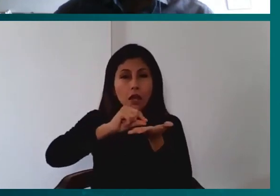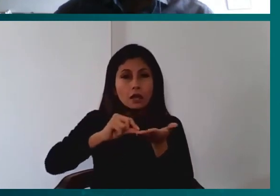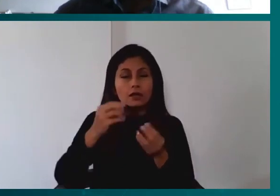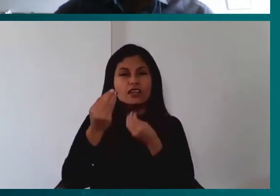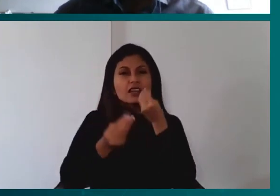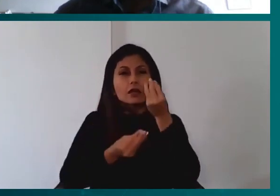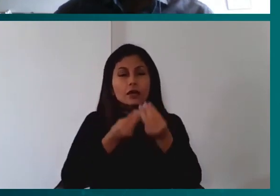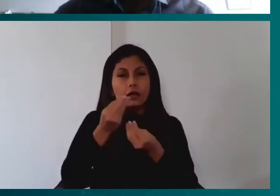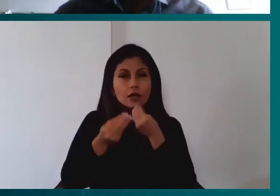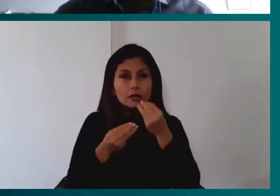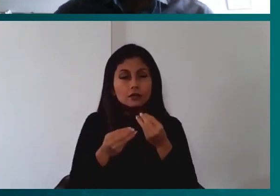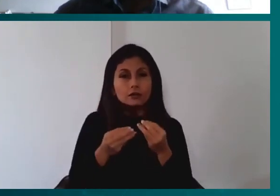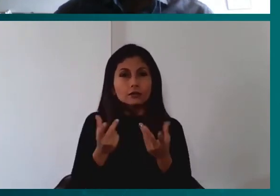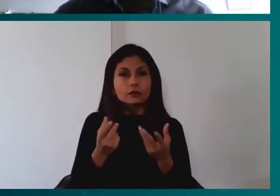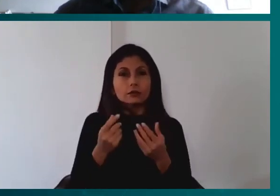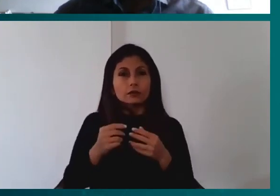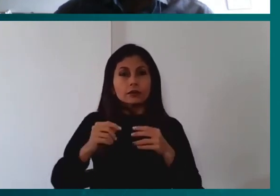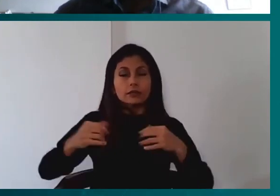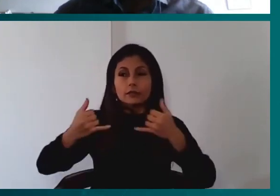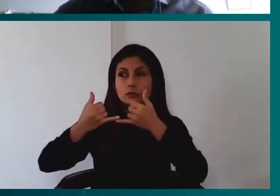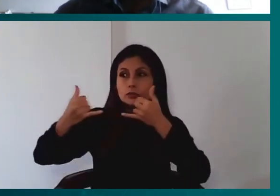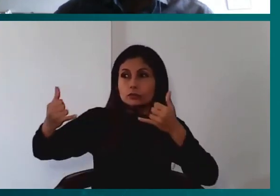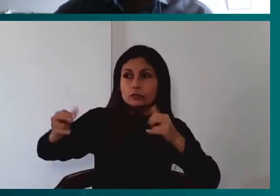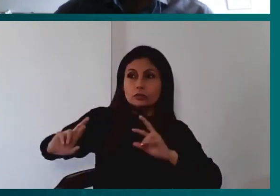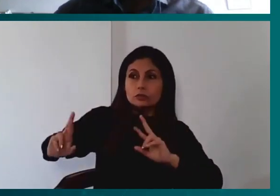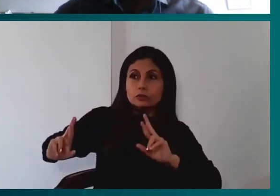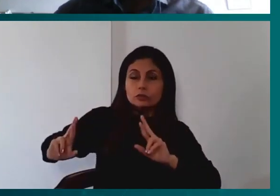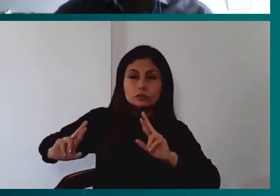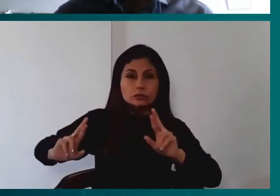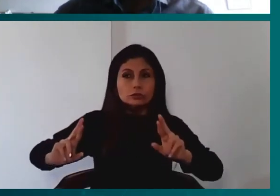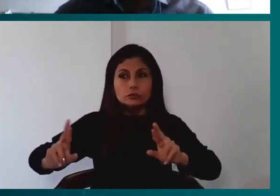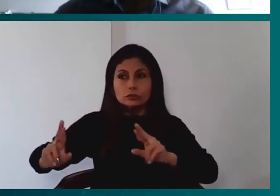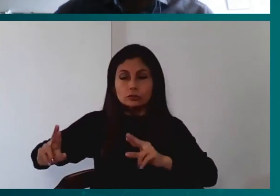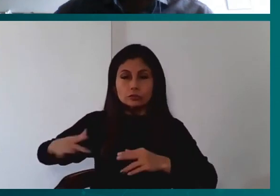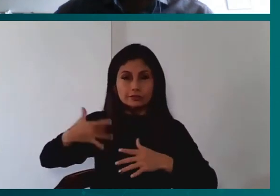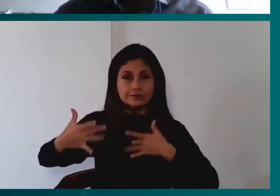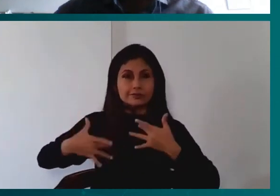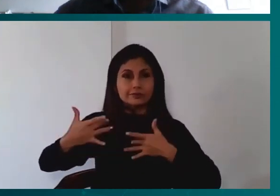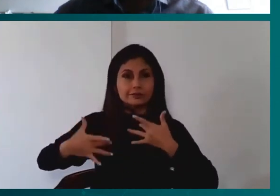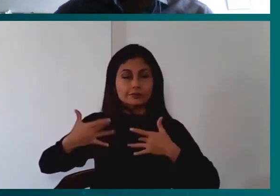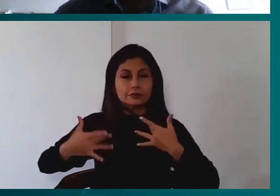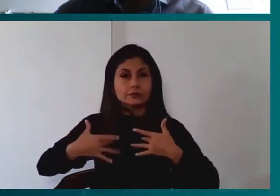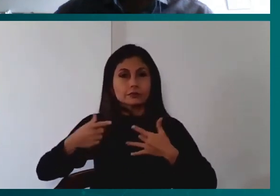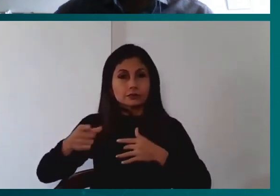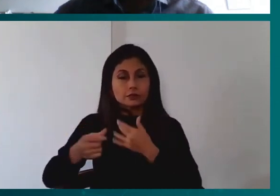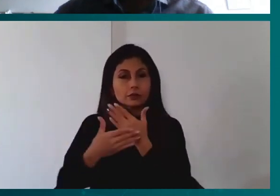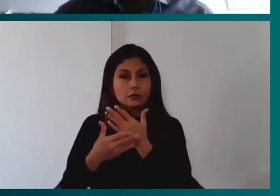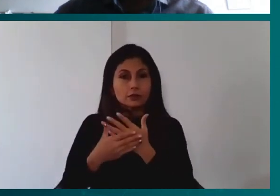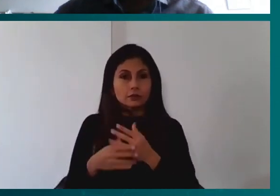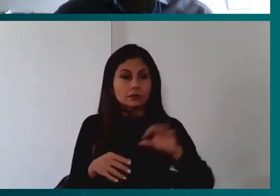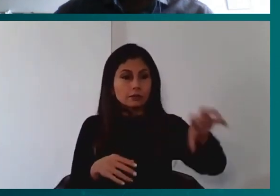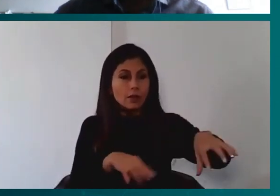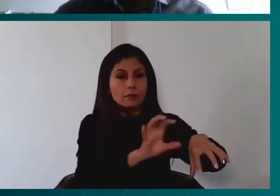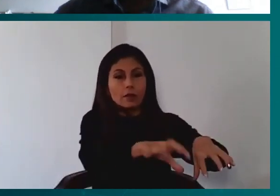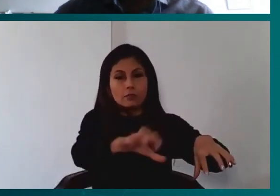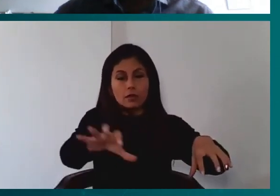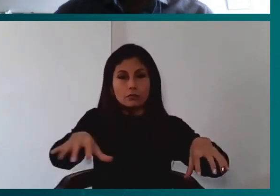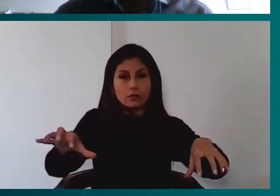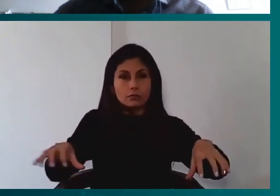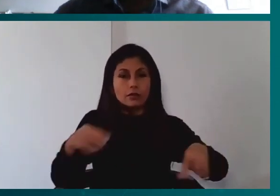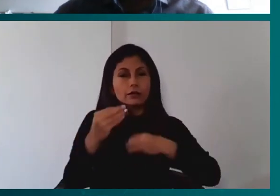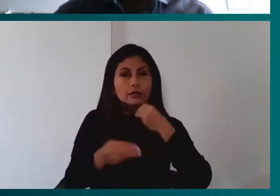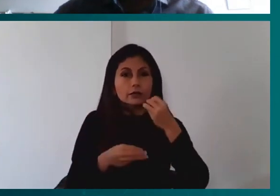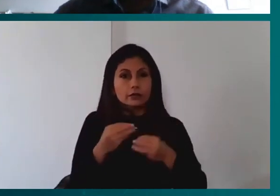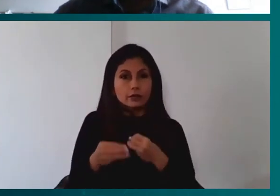se instalan una serie de sensores y inclusive es un enfoque bastante interesante porque es comunitario.